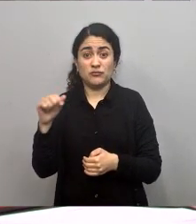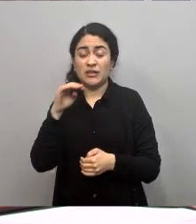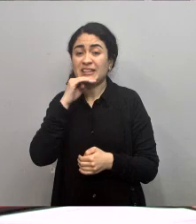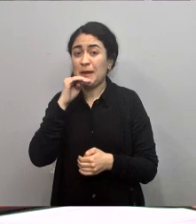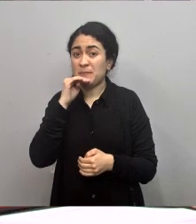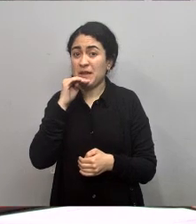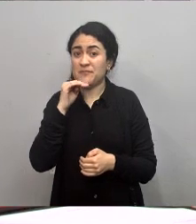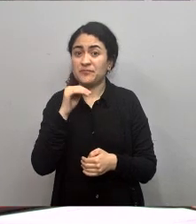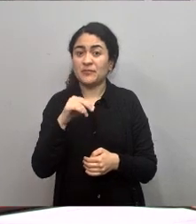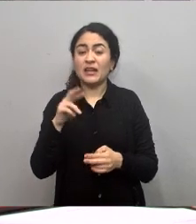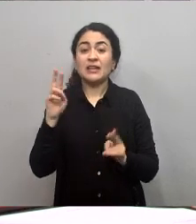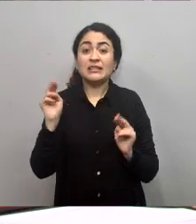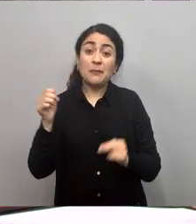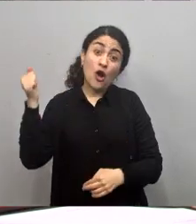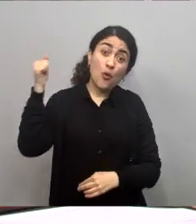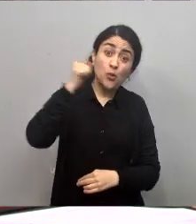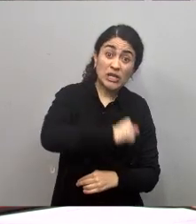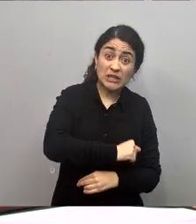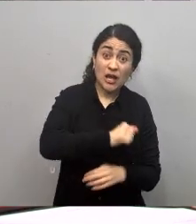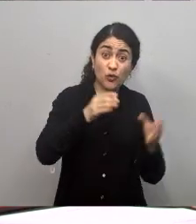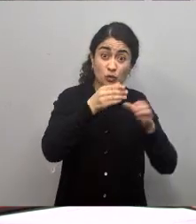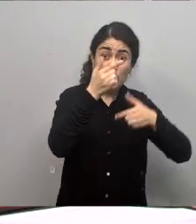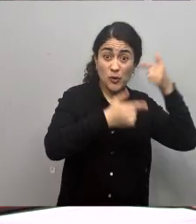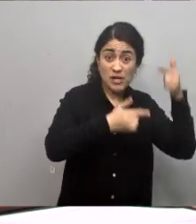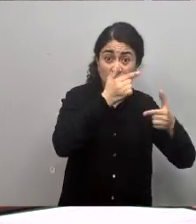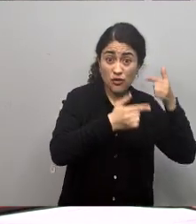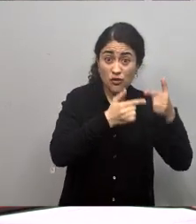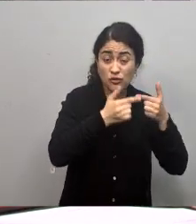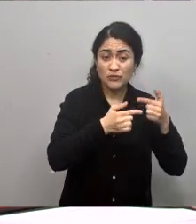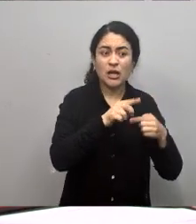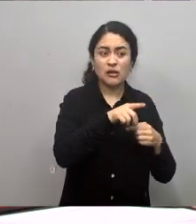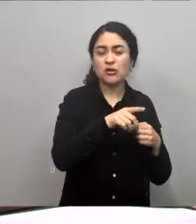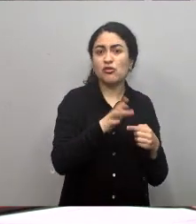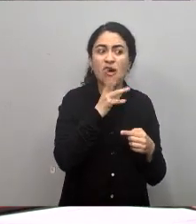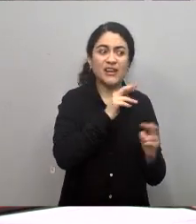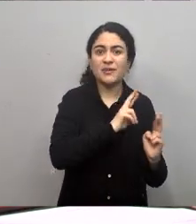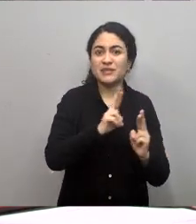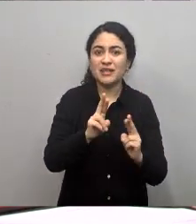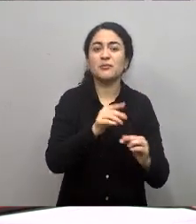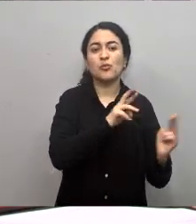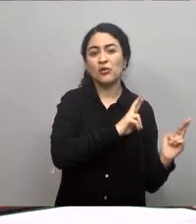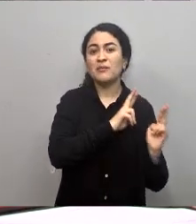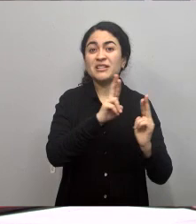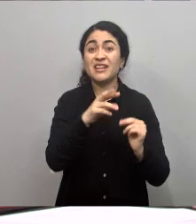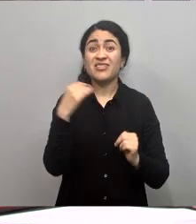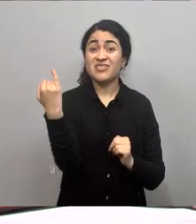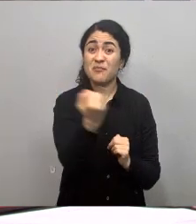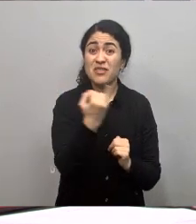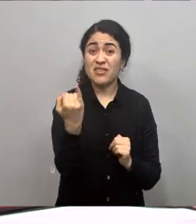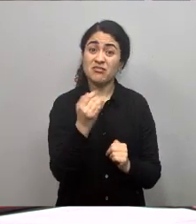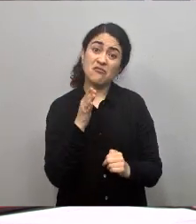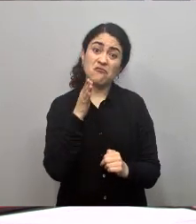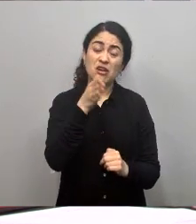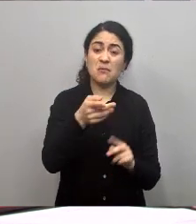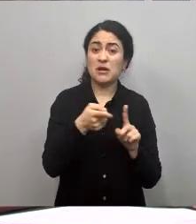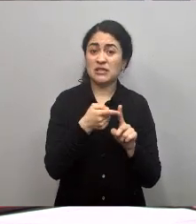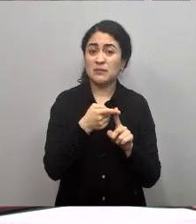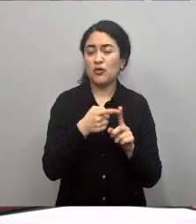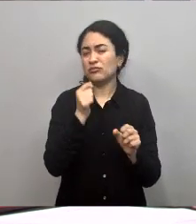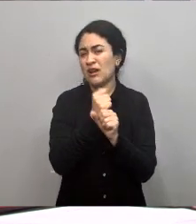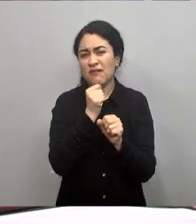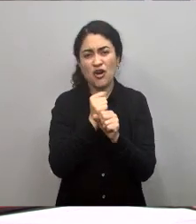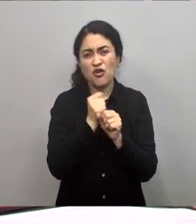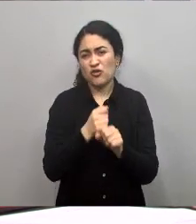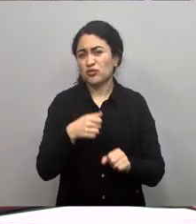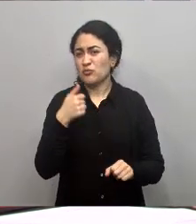Comunista no tiene representación, tiene una representante que fue independiente por el cupo del Partido Comunista, sin embargo también ha trabajado